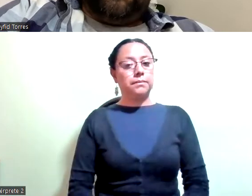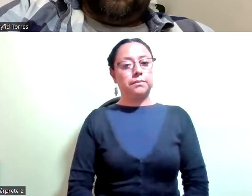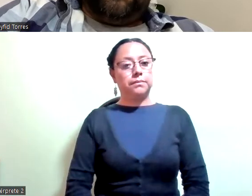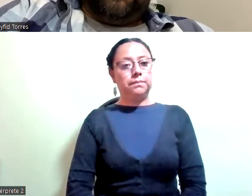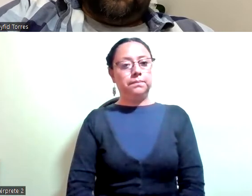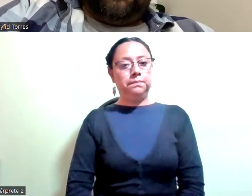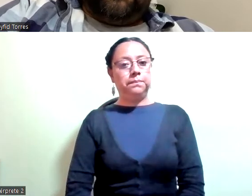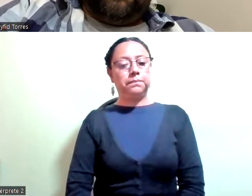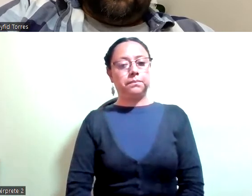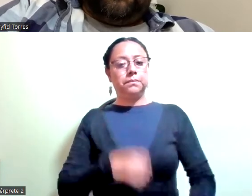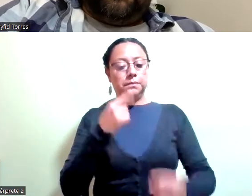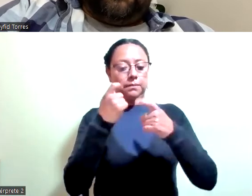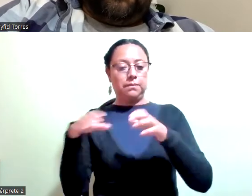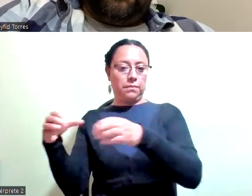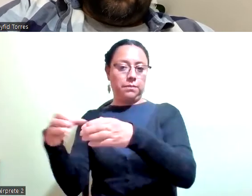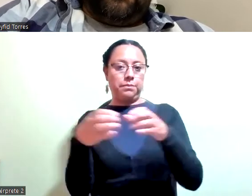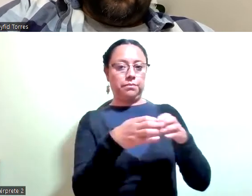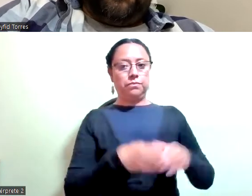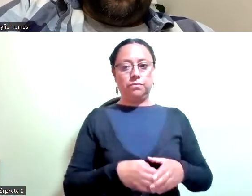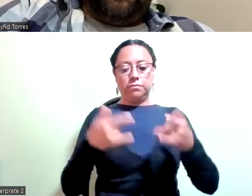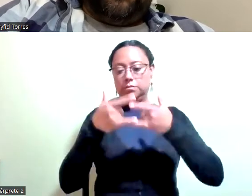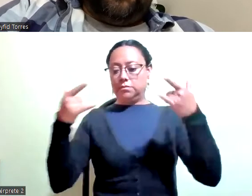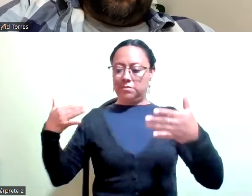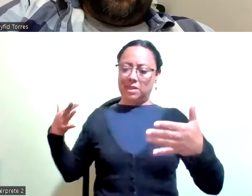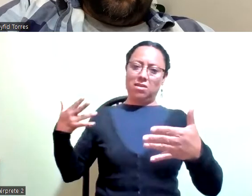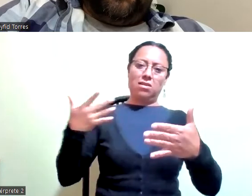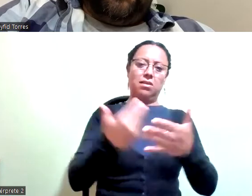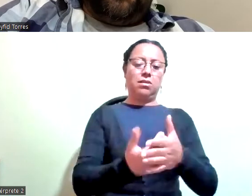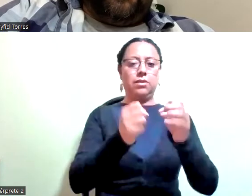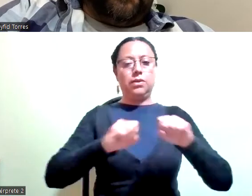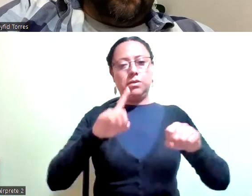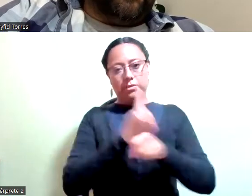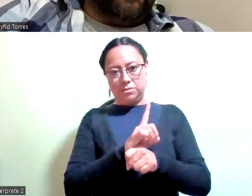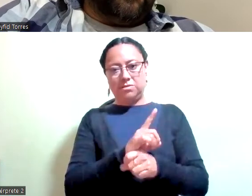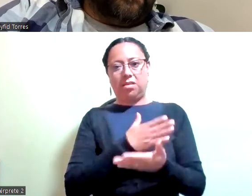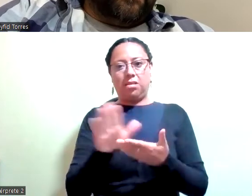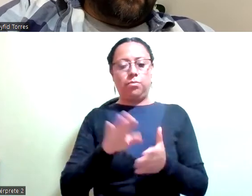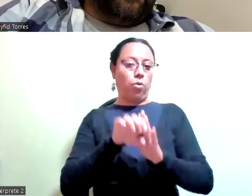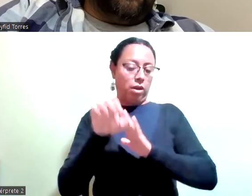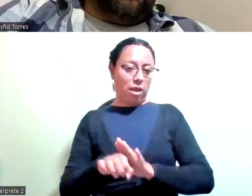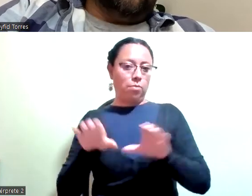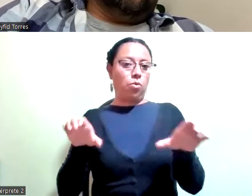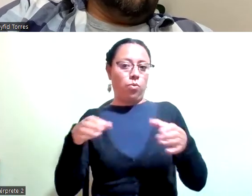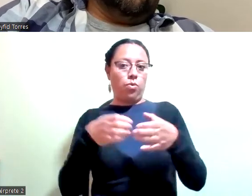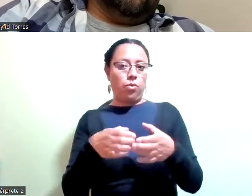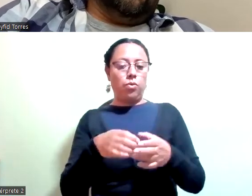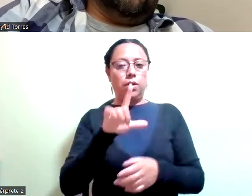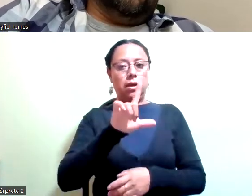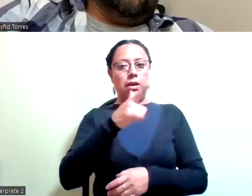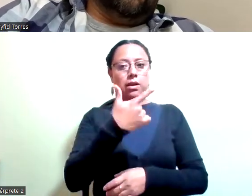pues a los sectores que han sido históricamente relegados en nuestra sociedad, como son pues la comunidad